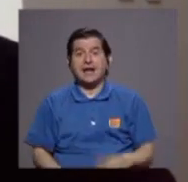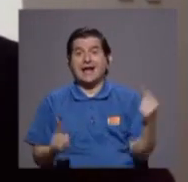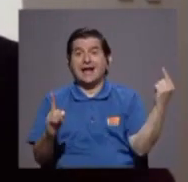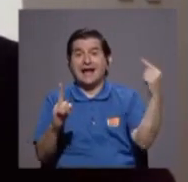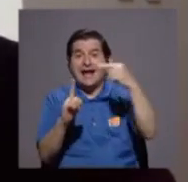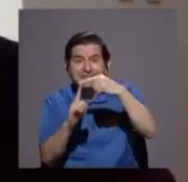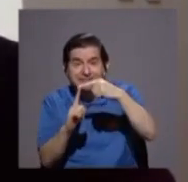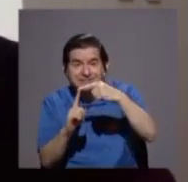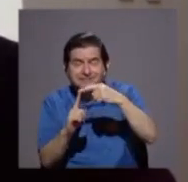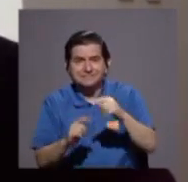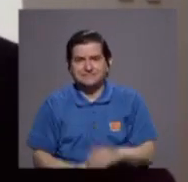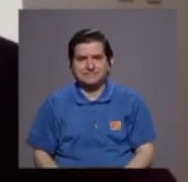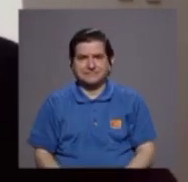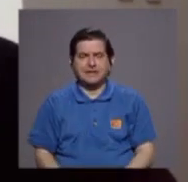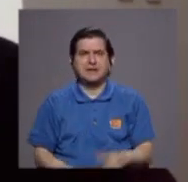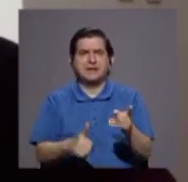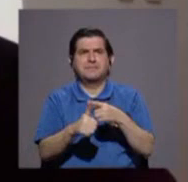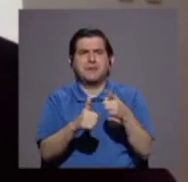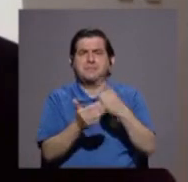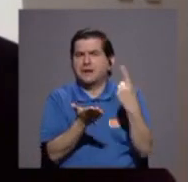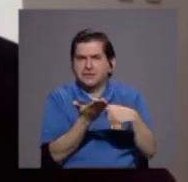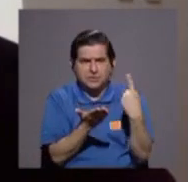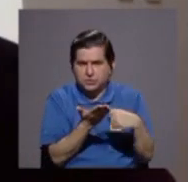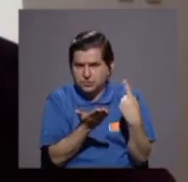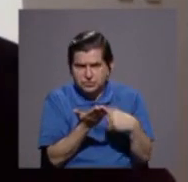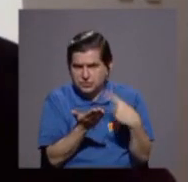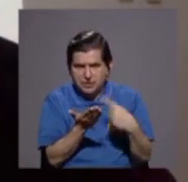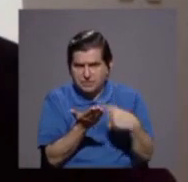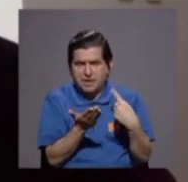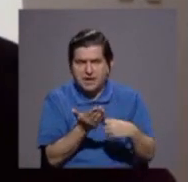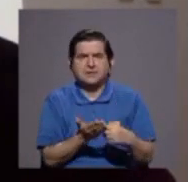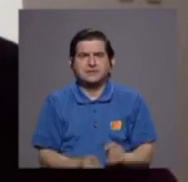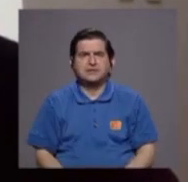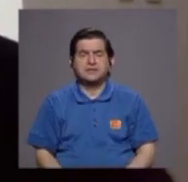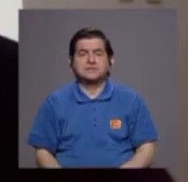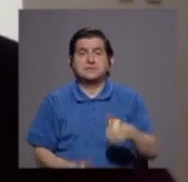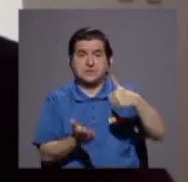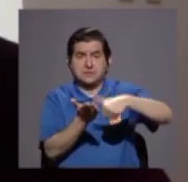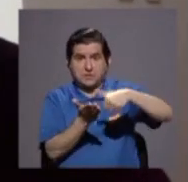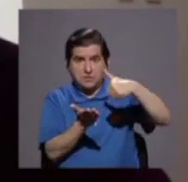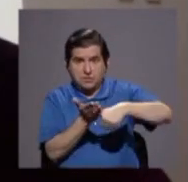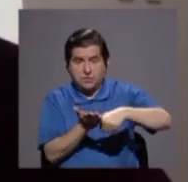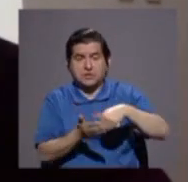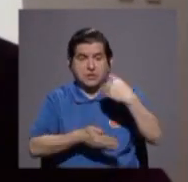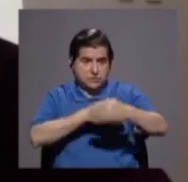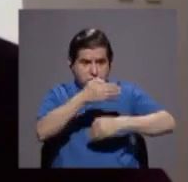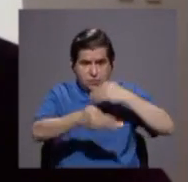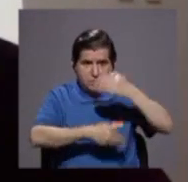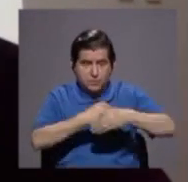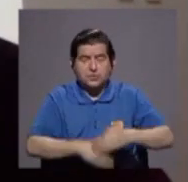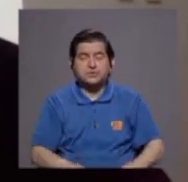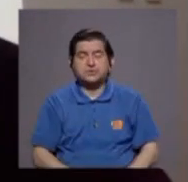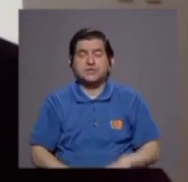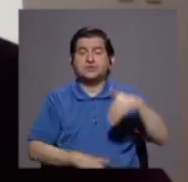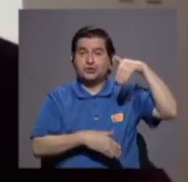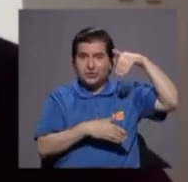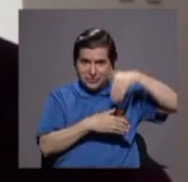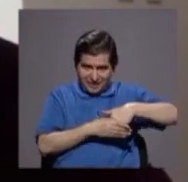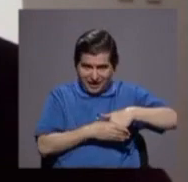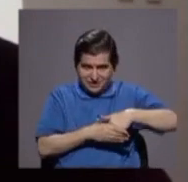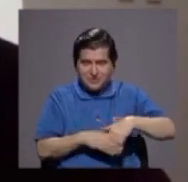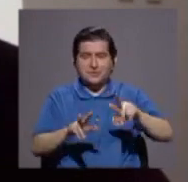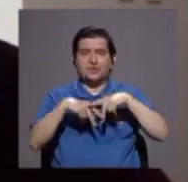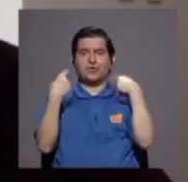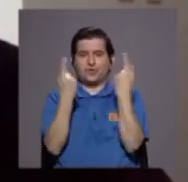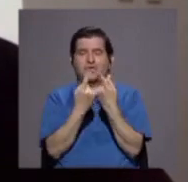extremo de que durante los primeros debates de la elección o del proceso primario en